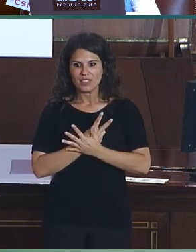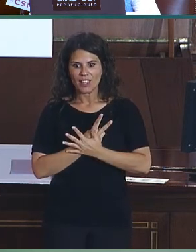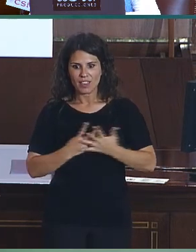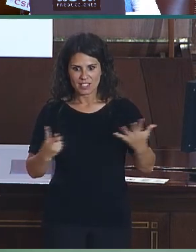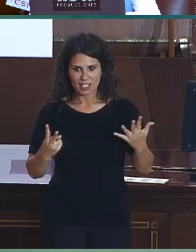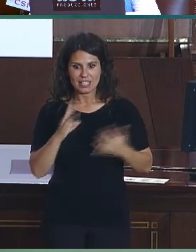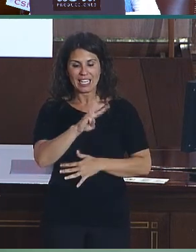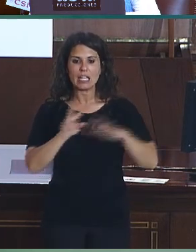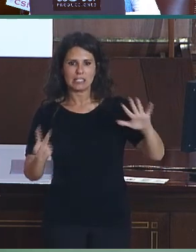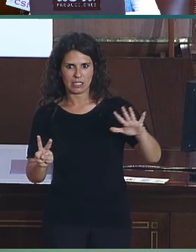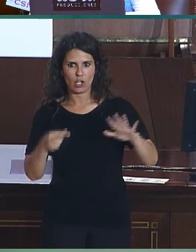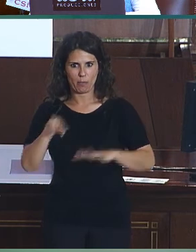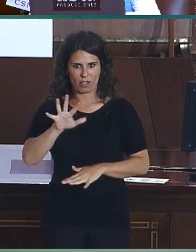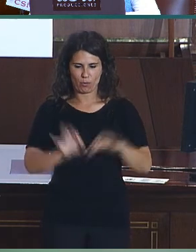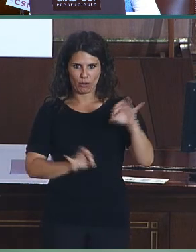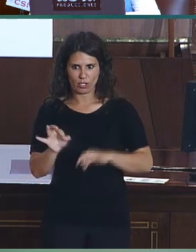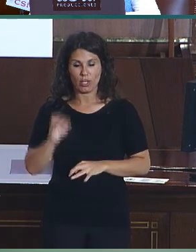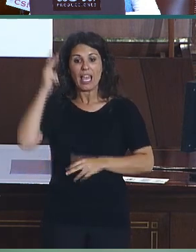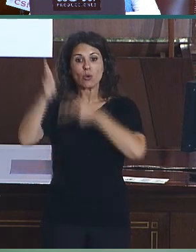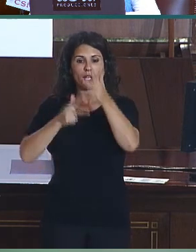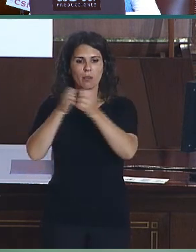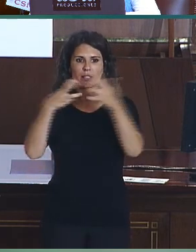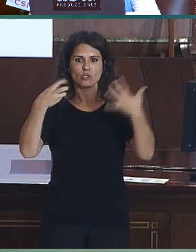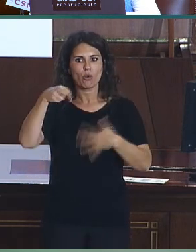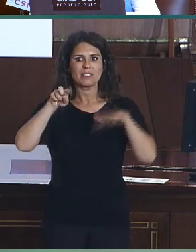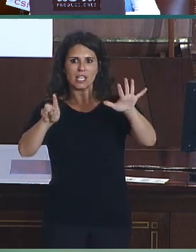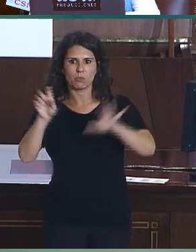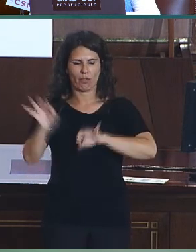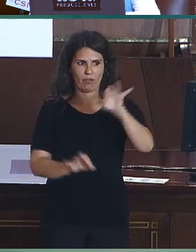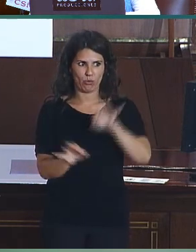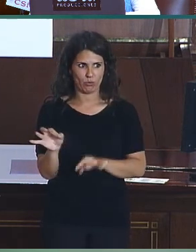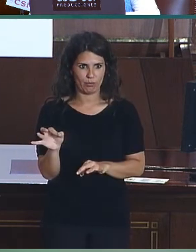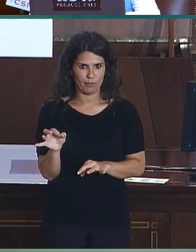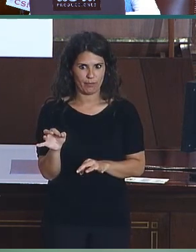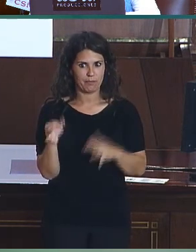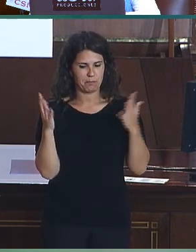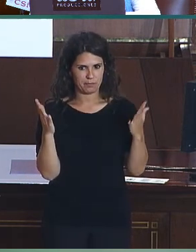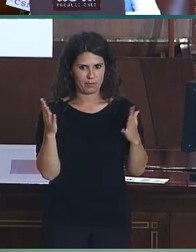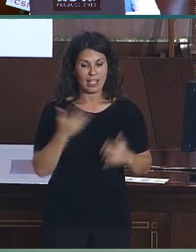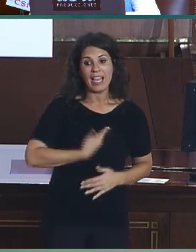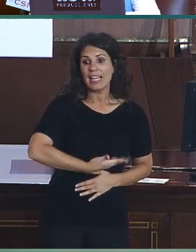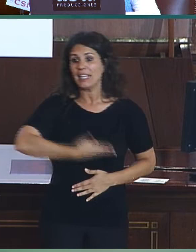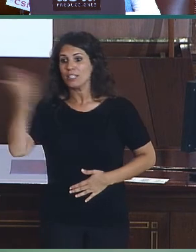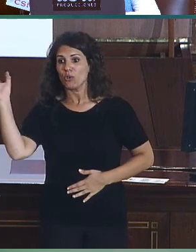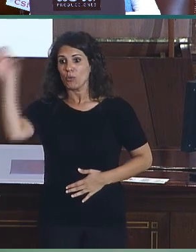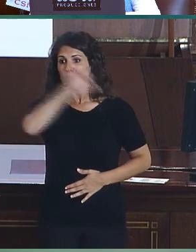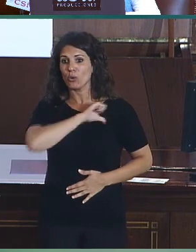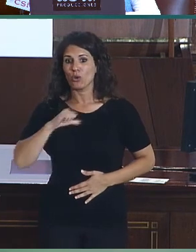37,5% y en Euskadi al 28,6%. Hemos agrupado las demás comunidades autónomas